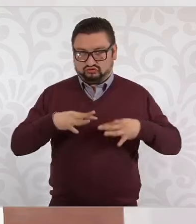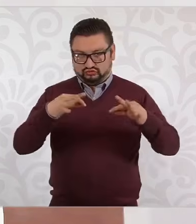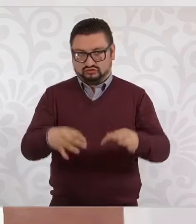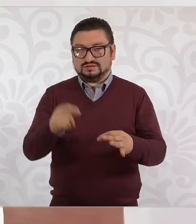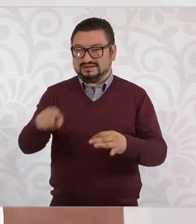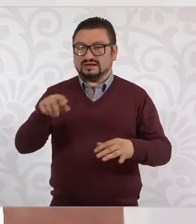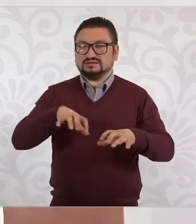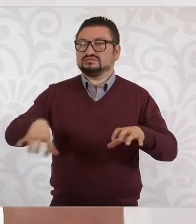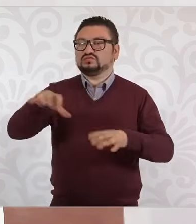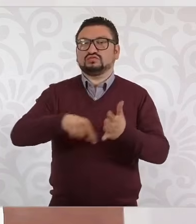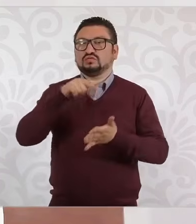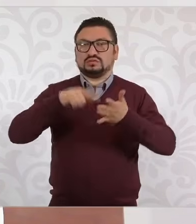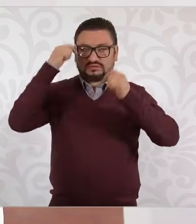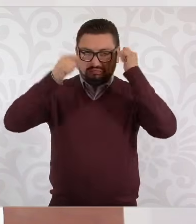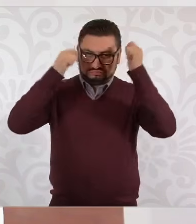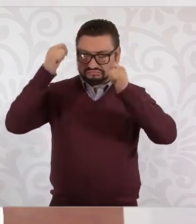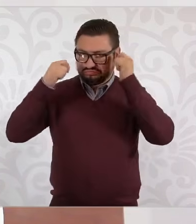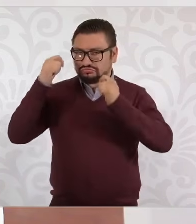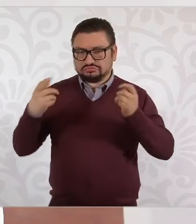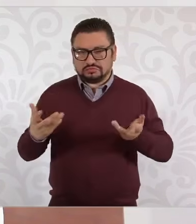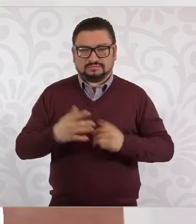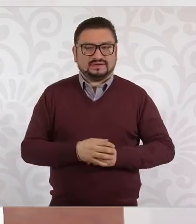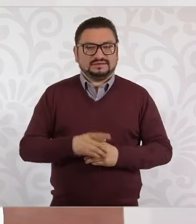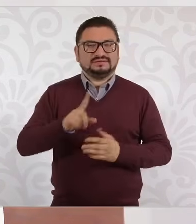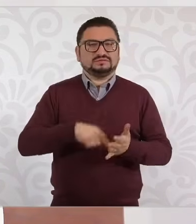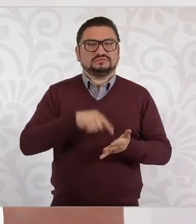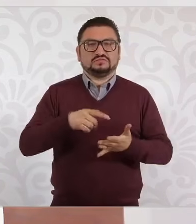desarrollos turísticos. Entonces se venden las